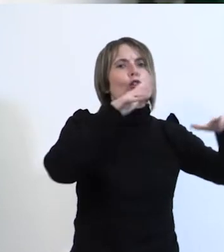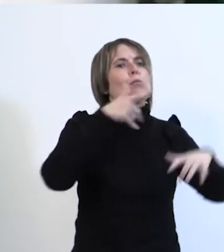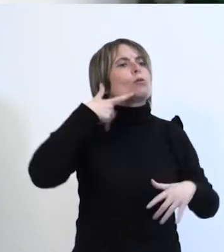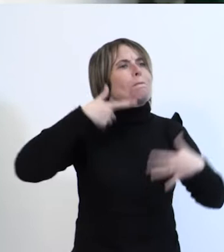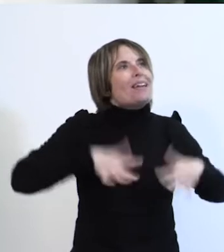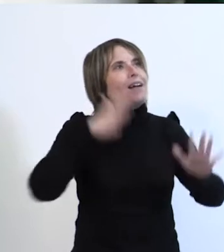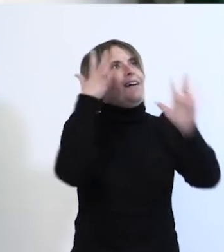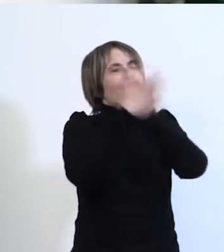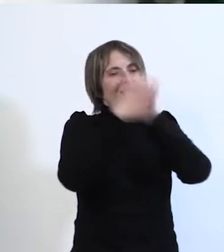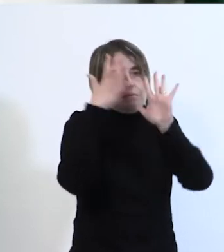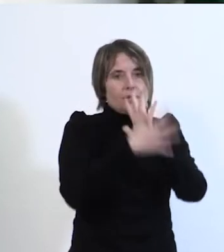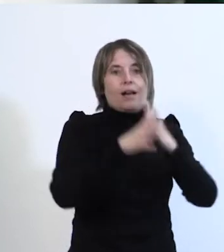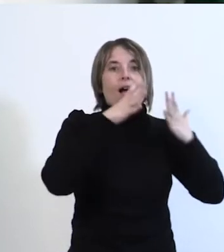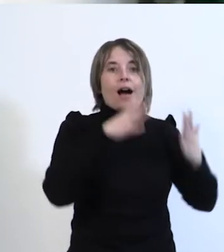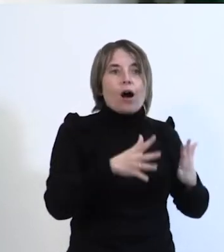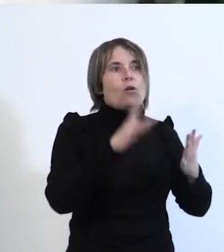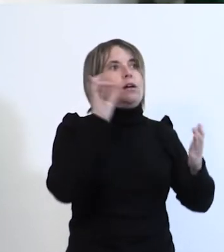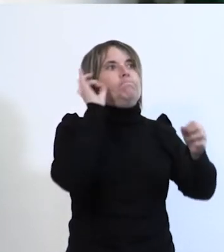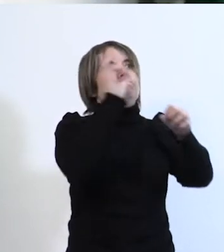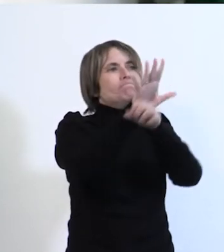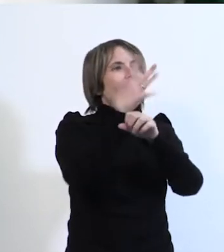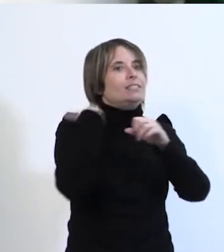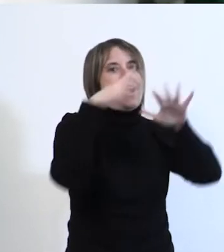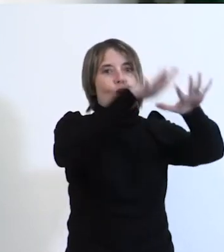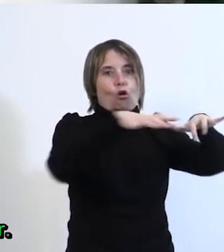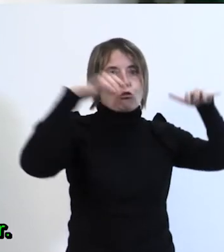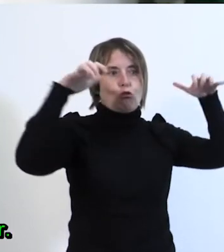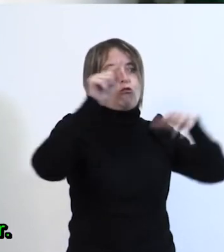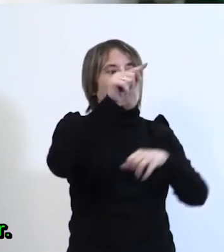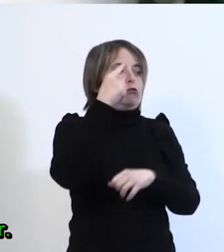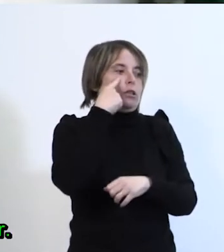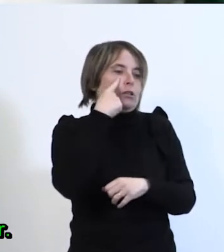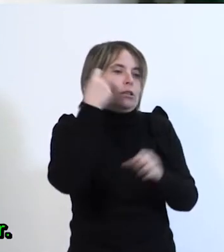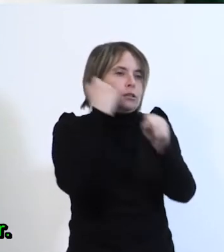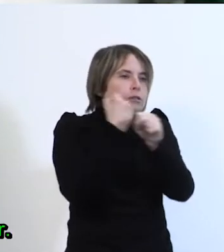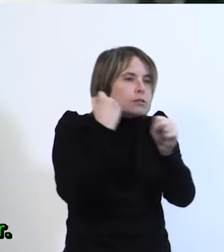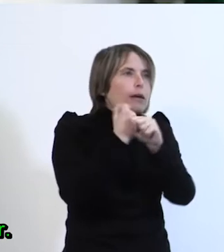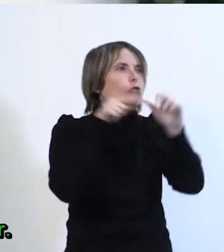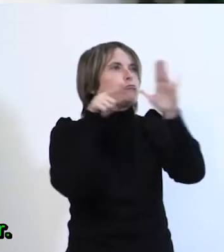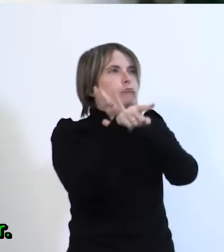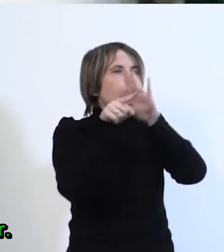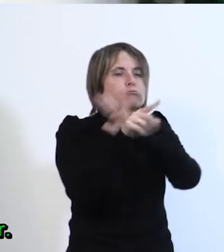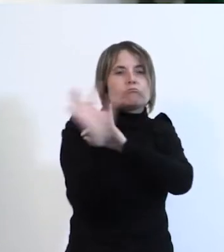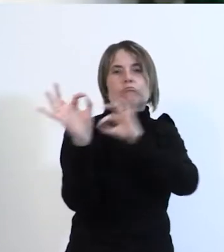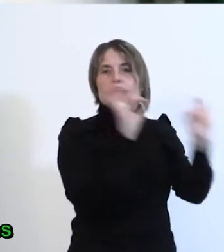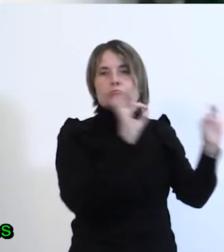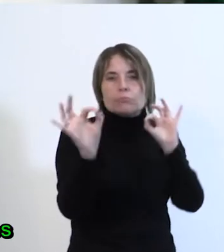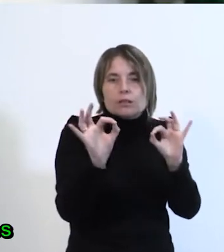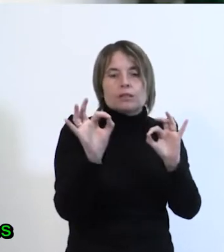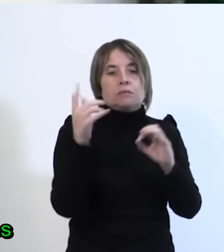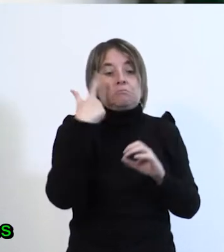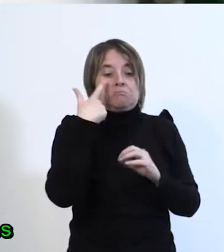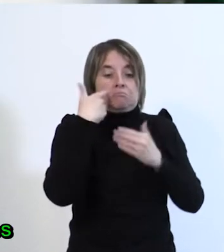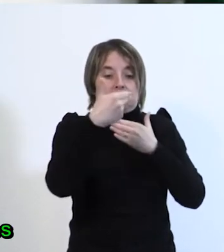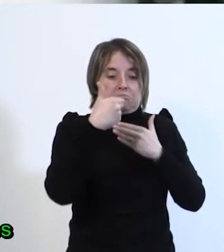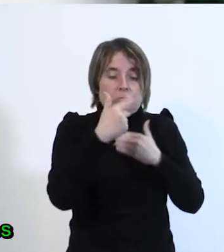esto. Entonces, en este momento el caso está en la corte y estamos trabajando en preparar.